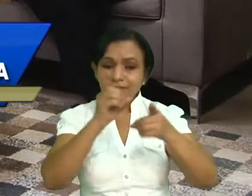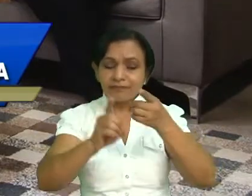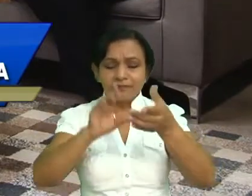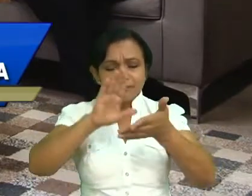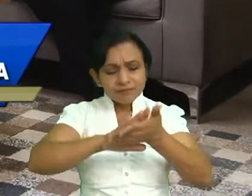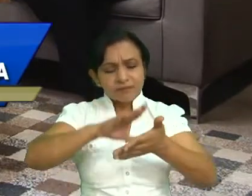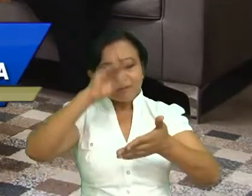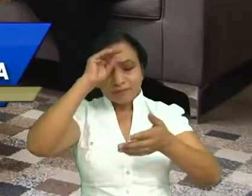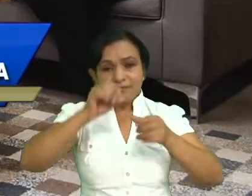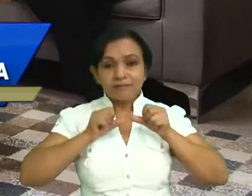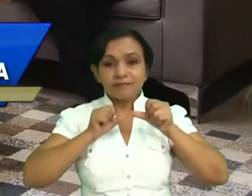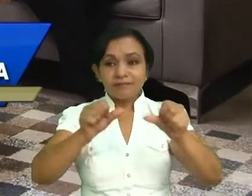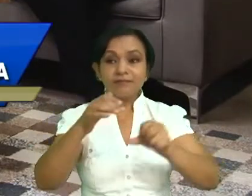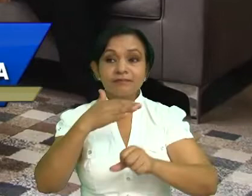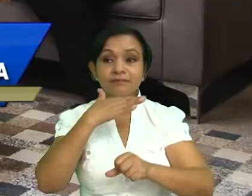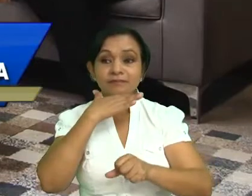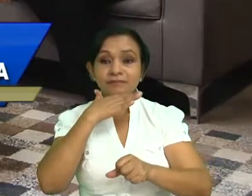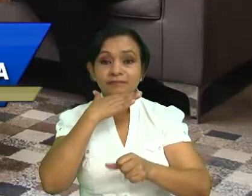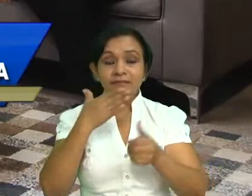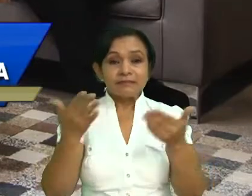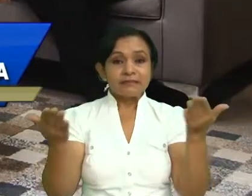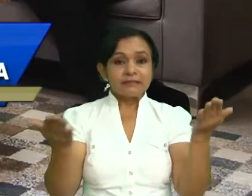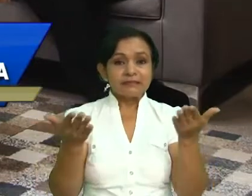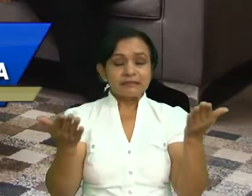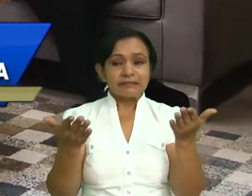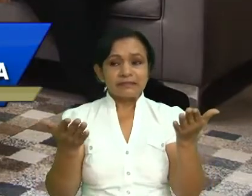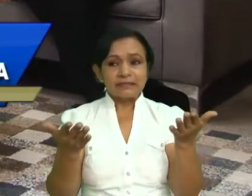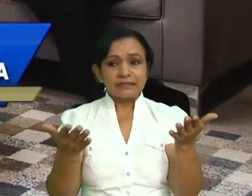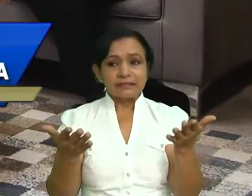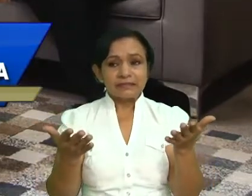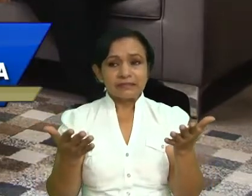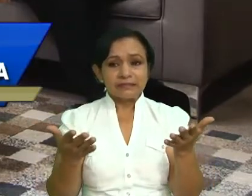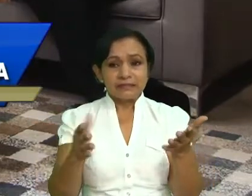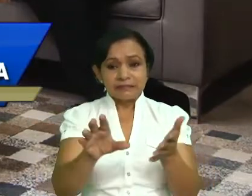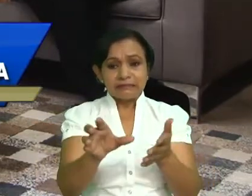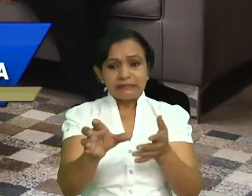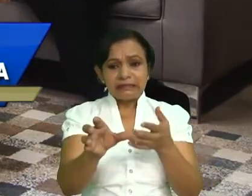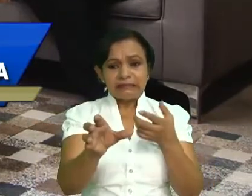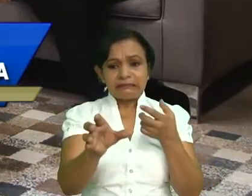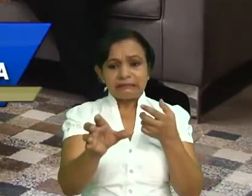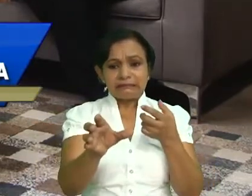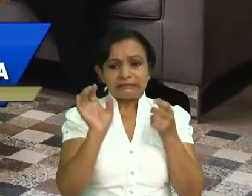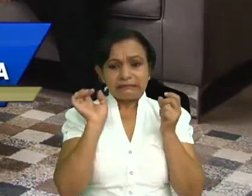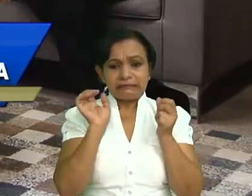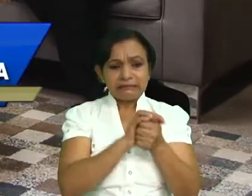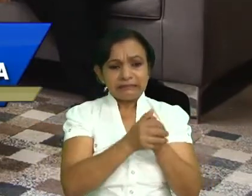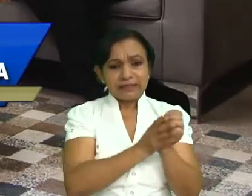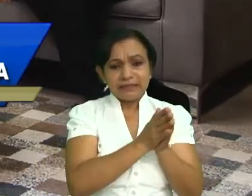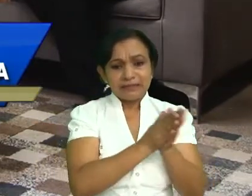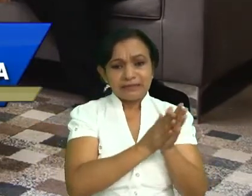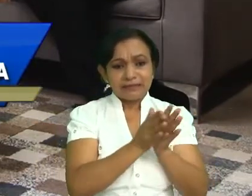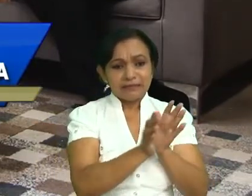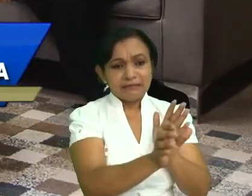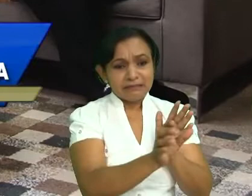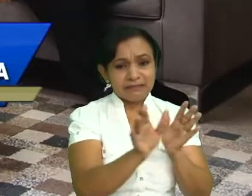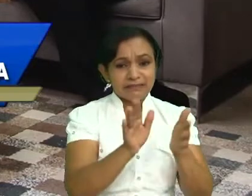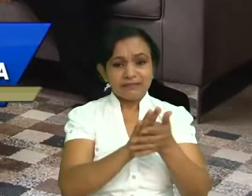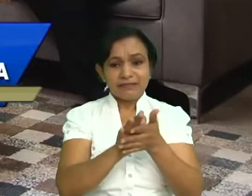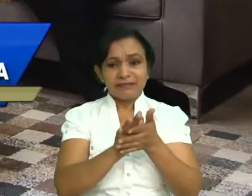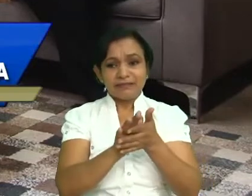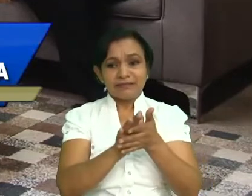ahora es difícil, porque de repente puede sentirse uno tenso, que si abre una puerta, ay, ya tengo que ir, me tengo que ir a lavar, o